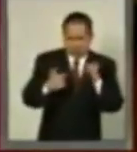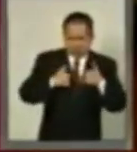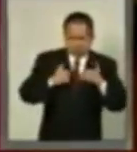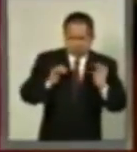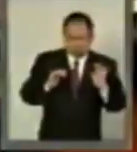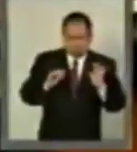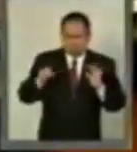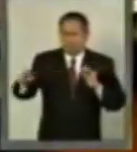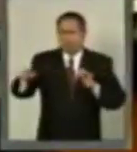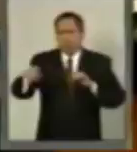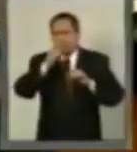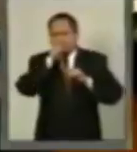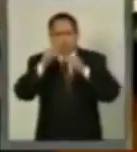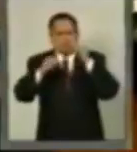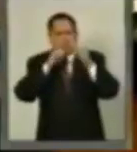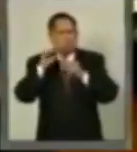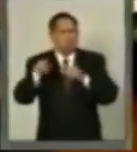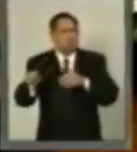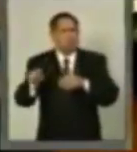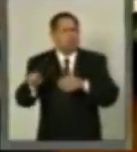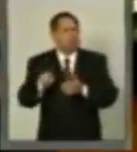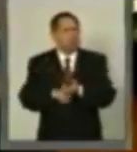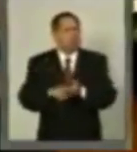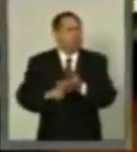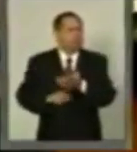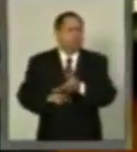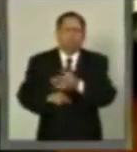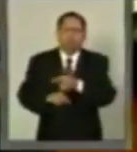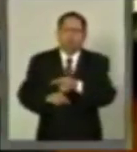pusieron en estas